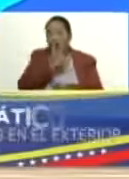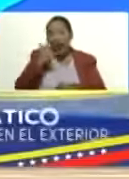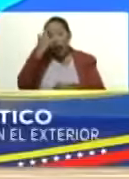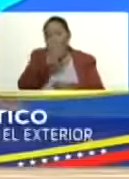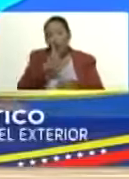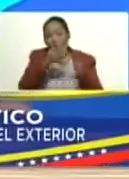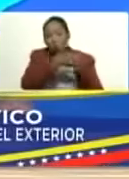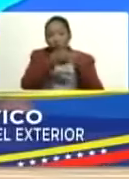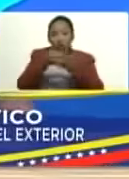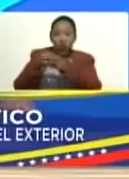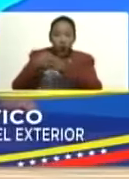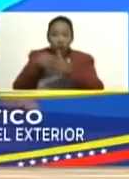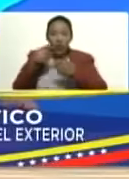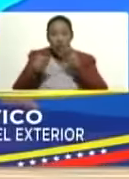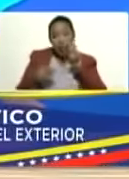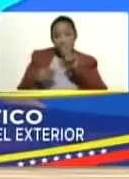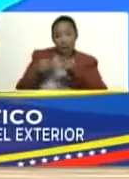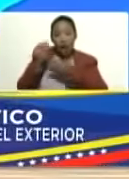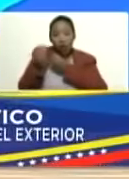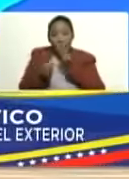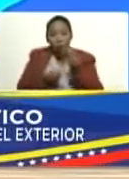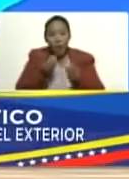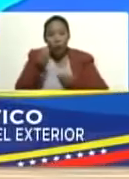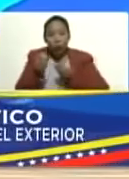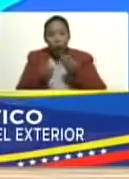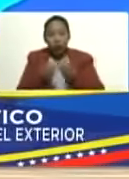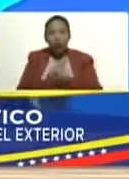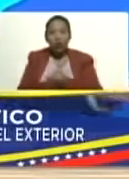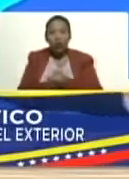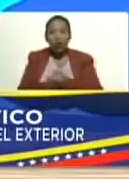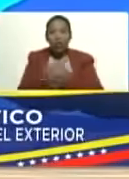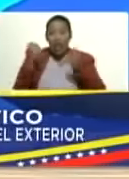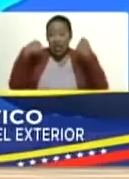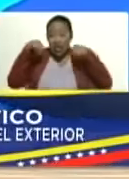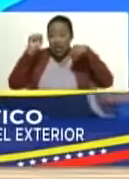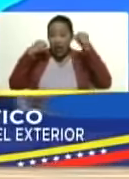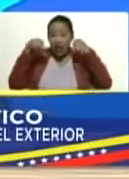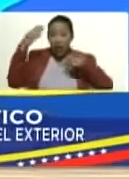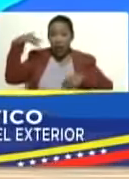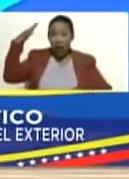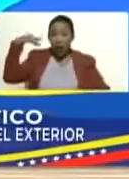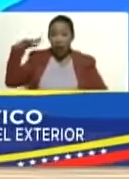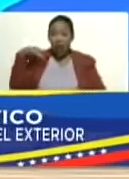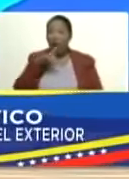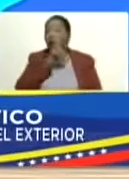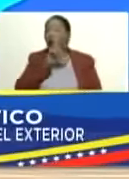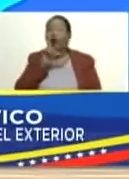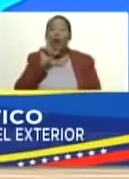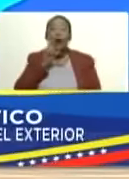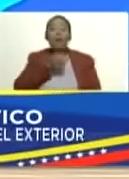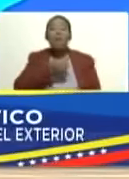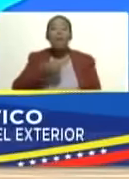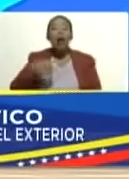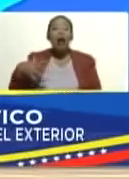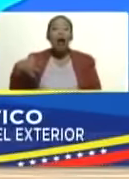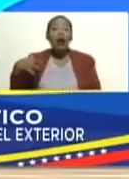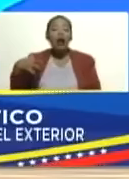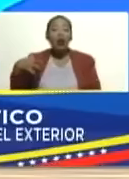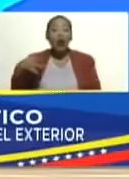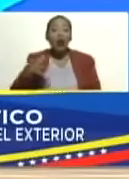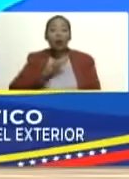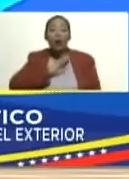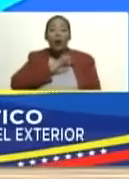afrodescendientes, ya se vislumbraba con la rebeldía de los llamados blancos criollos, ya